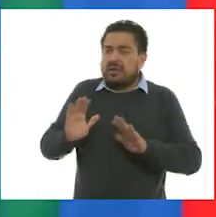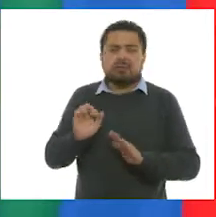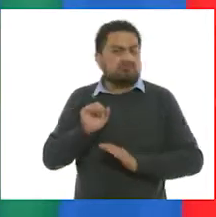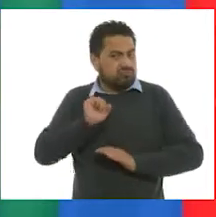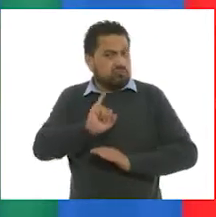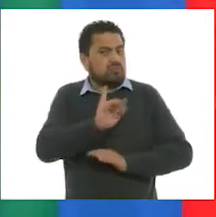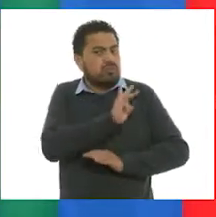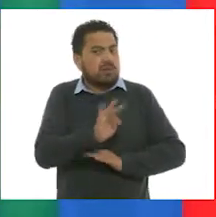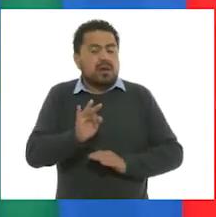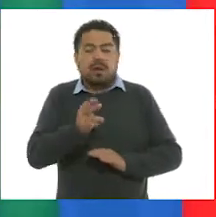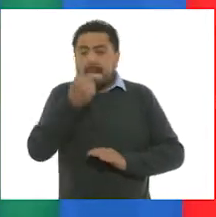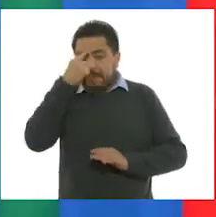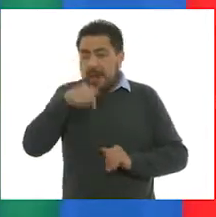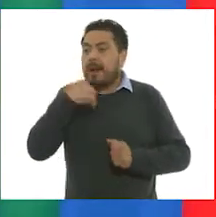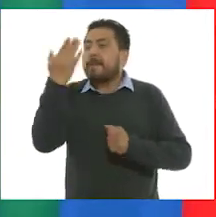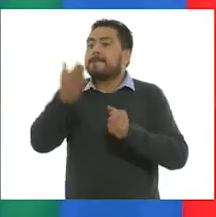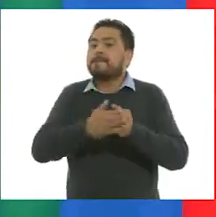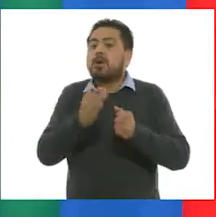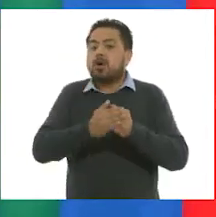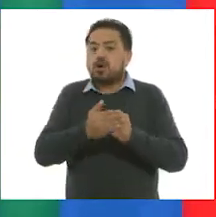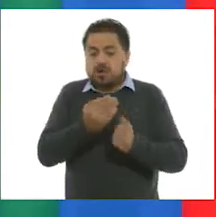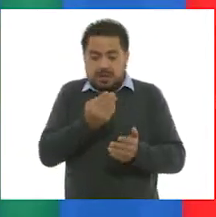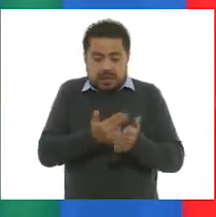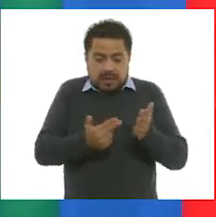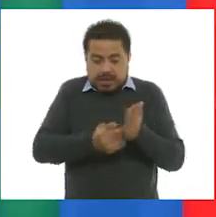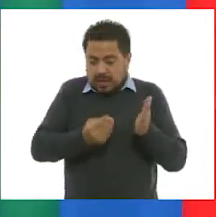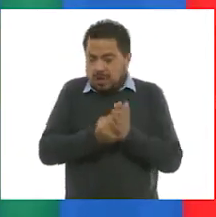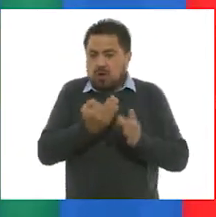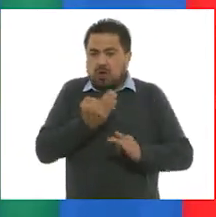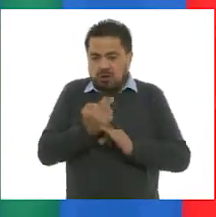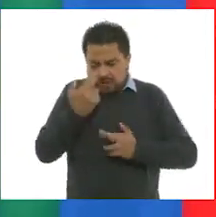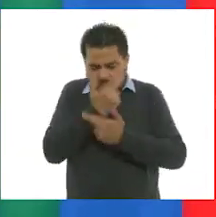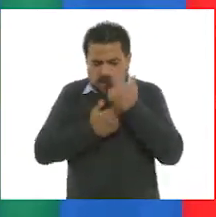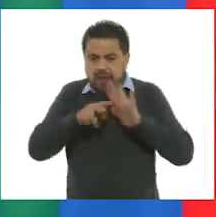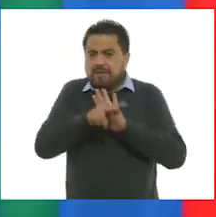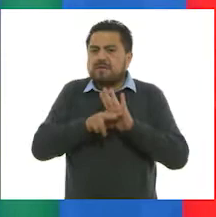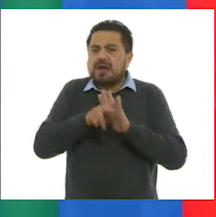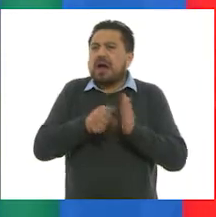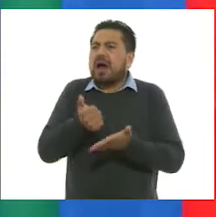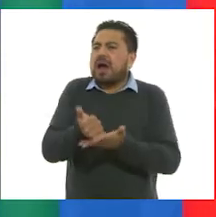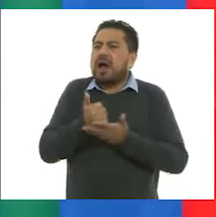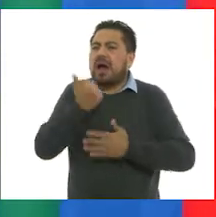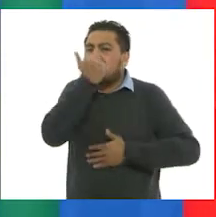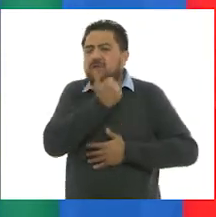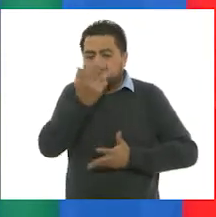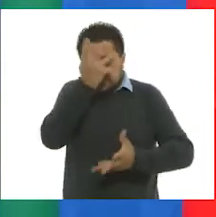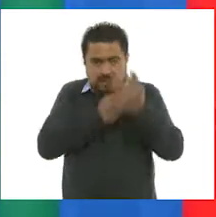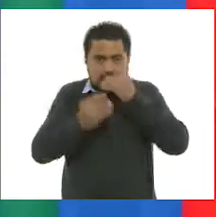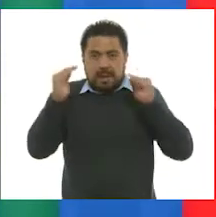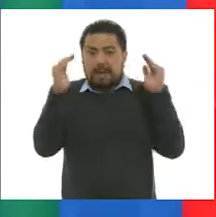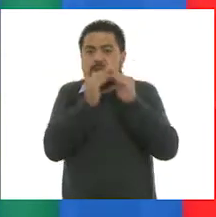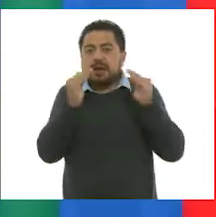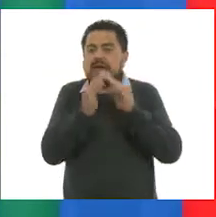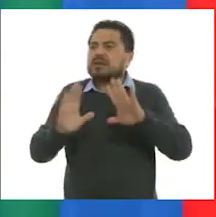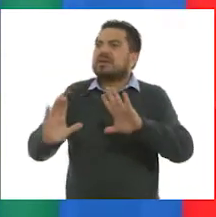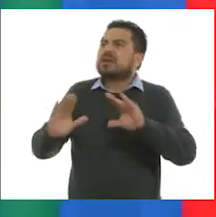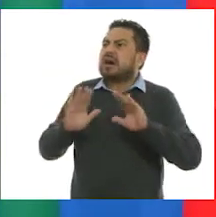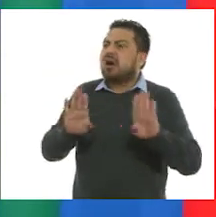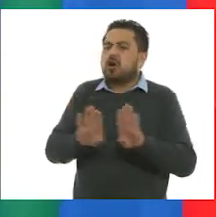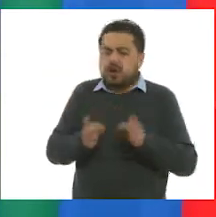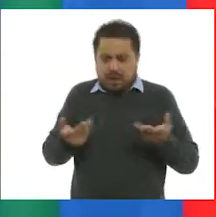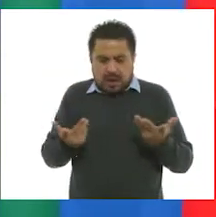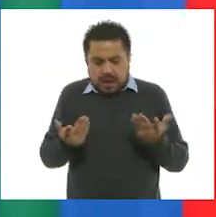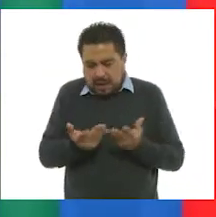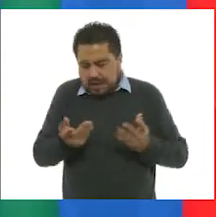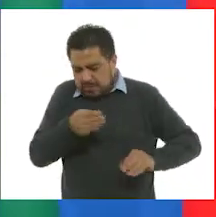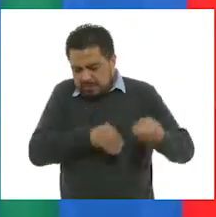Jenny. De hecho, para nuestra clase taller de hoy, realizaremos un video con la ayuda de un alumno de Aprende en Casa que nos enseñará a preparar